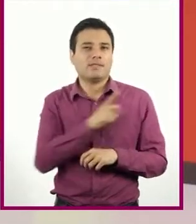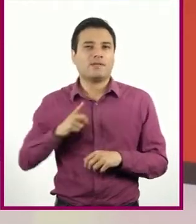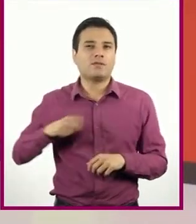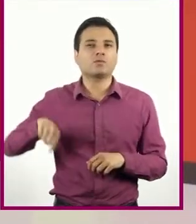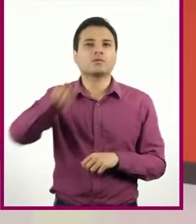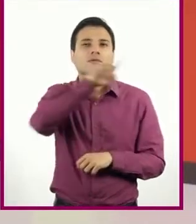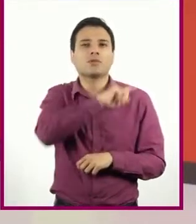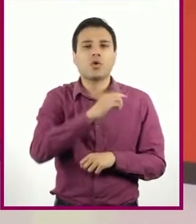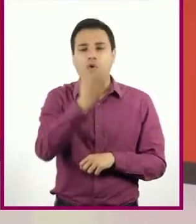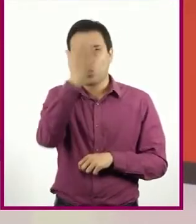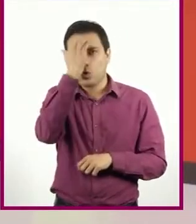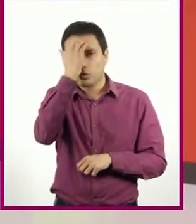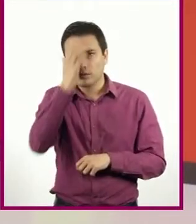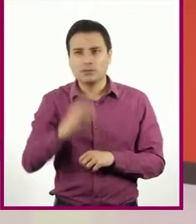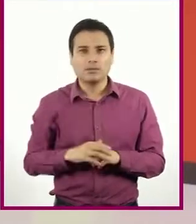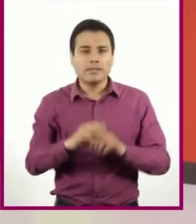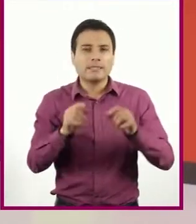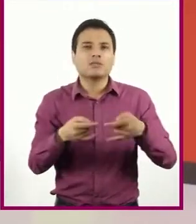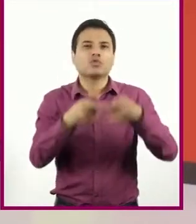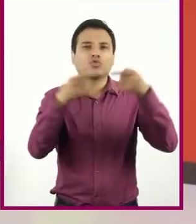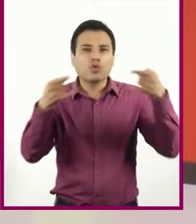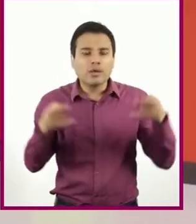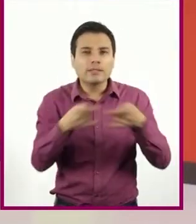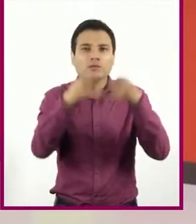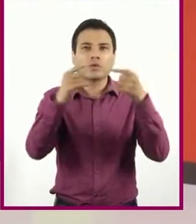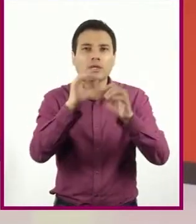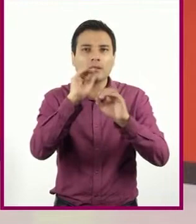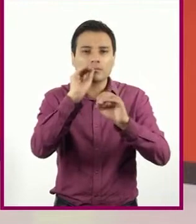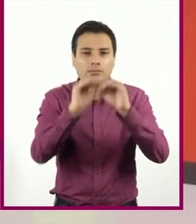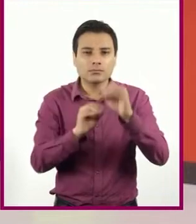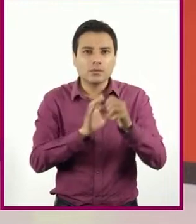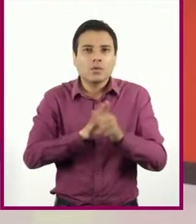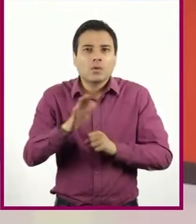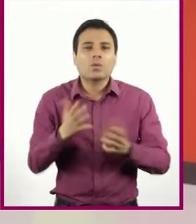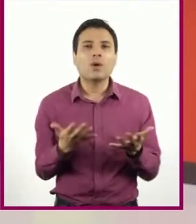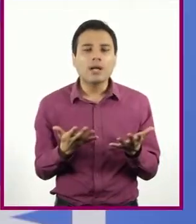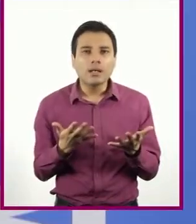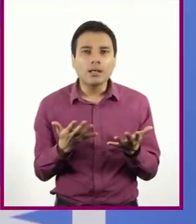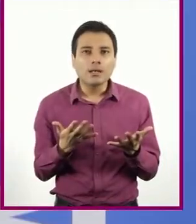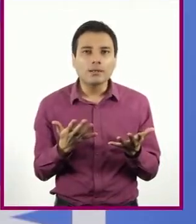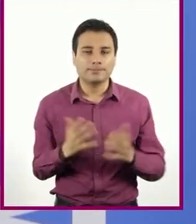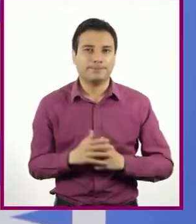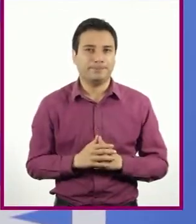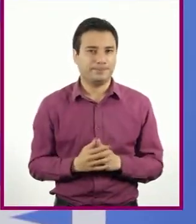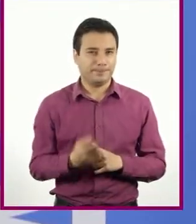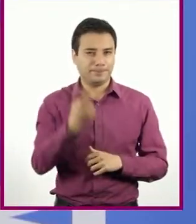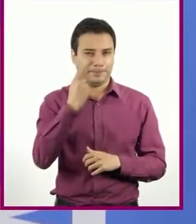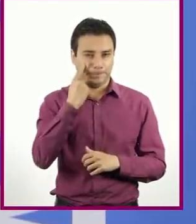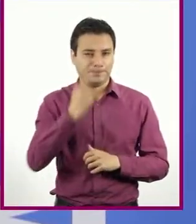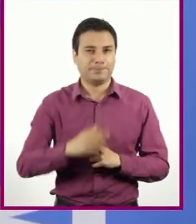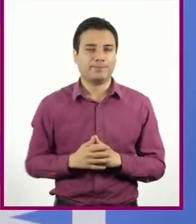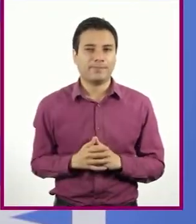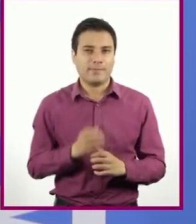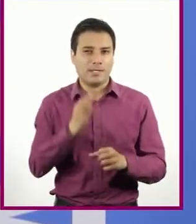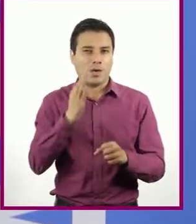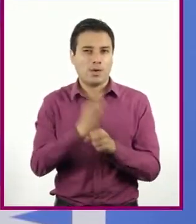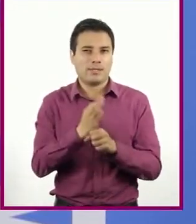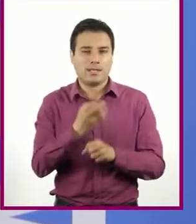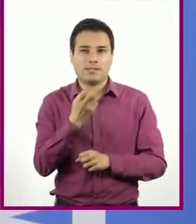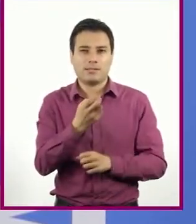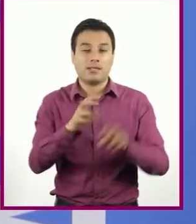momentos de acción de la narración que se pueden presentar dentro de las mismas. ¿Qué les parece si para comprender esta